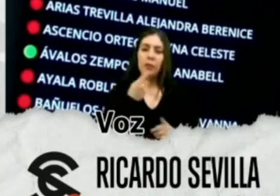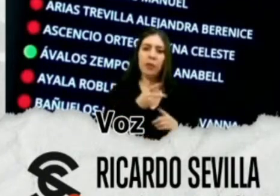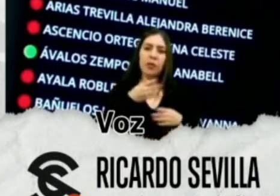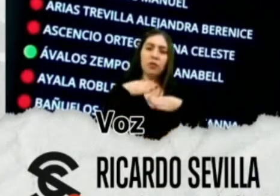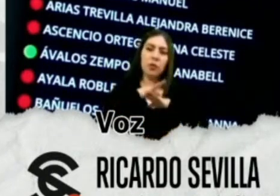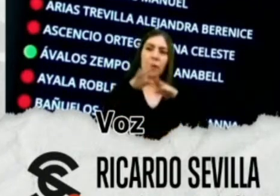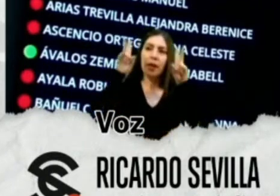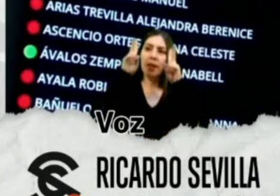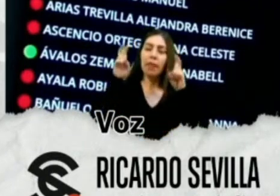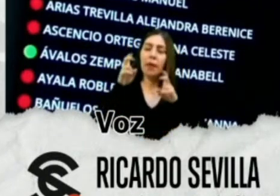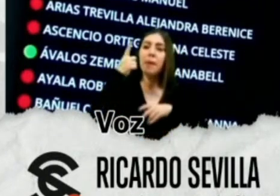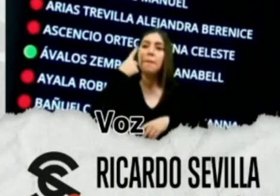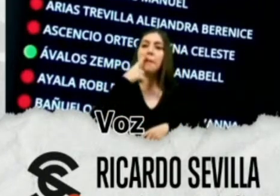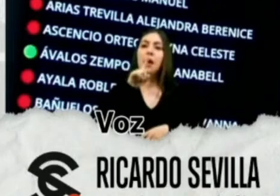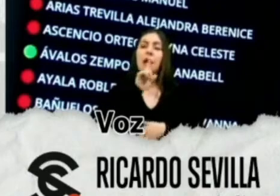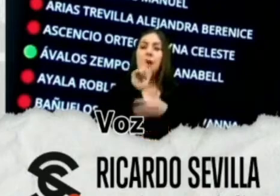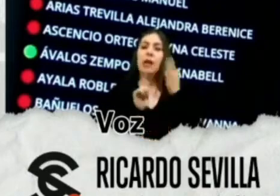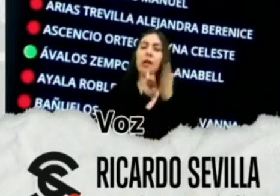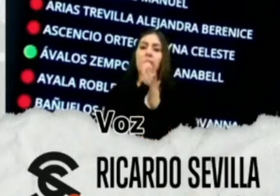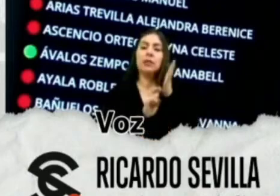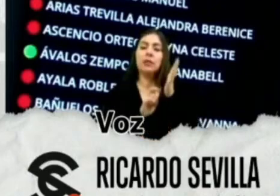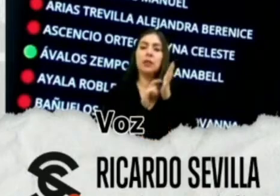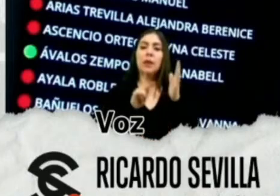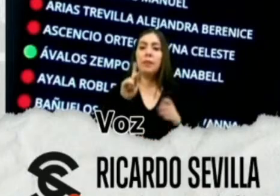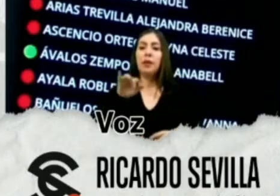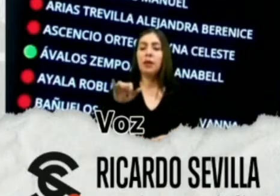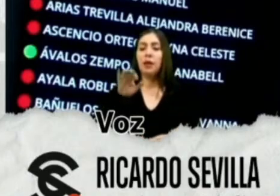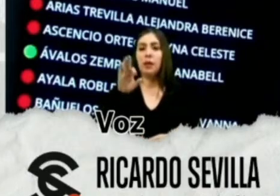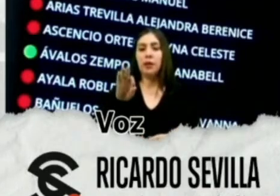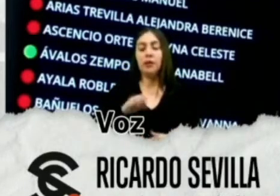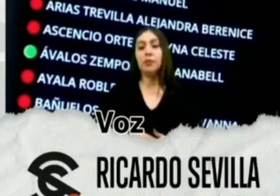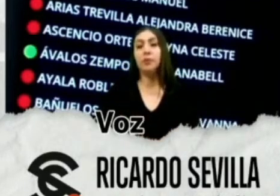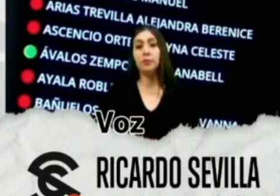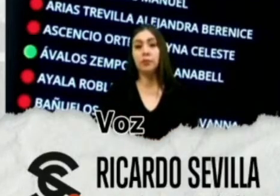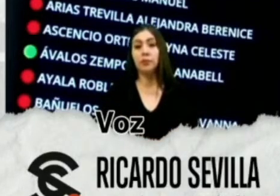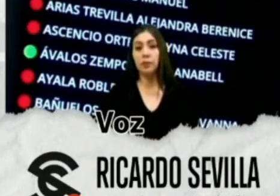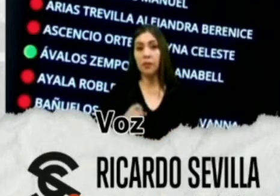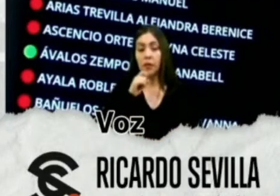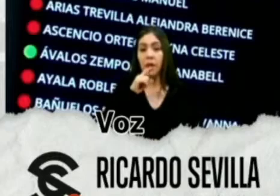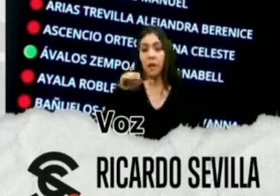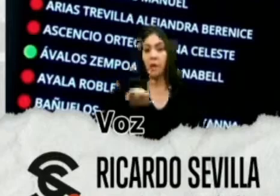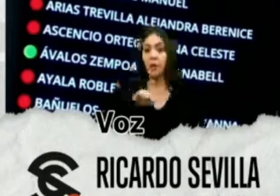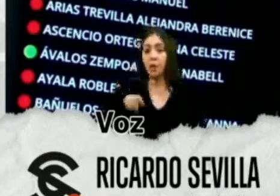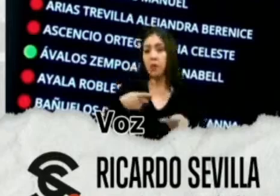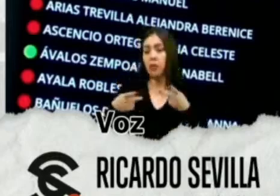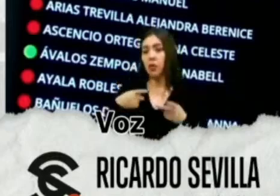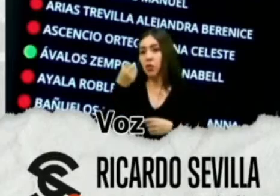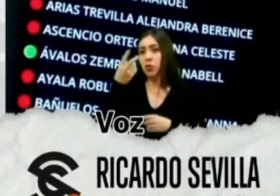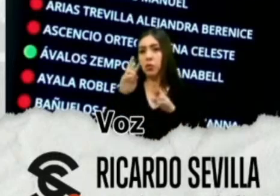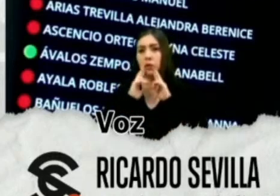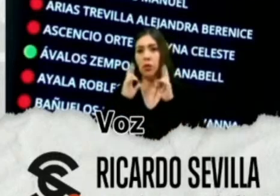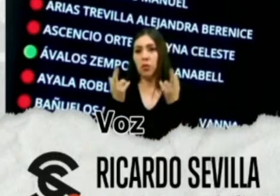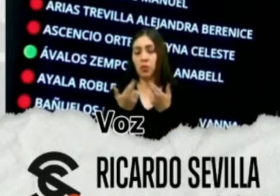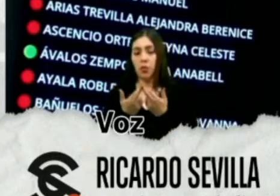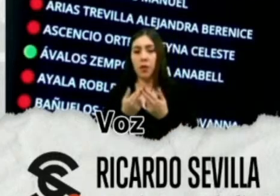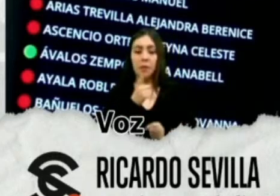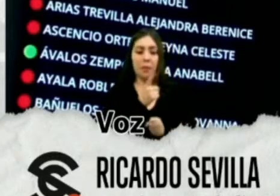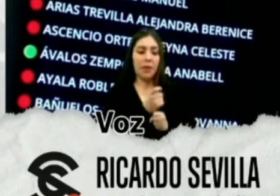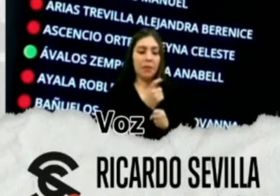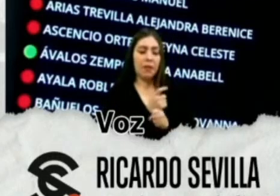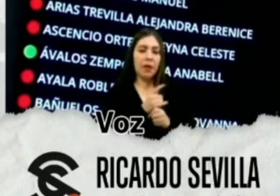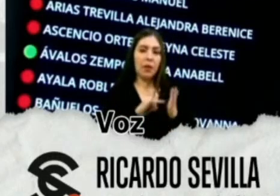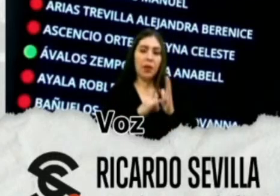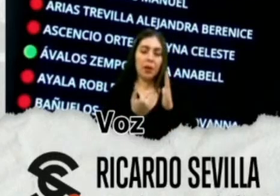la Judicatura sirve para dos cosas: para nada y para nada. Incluye la reducción de los ministros